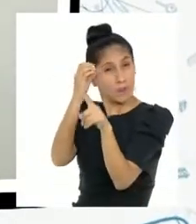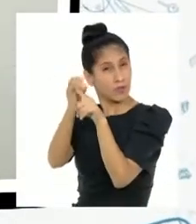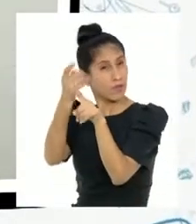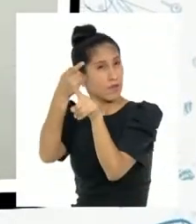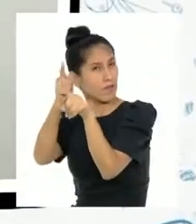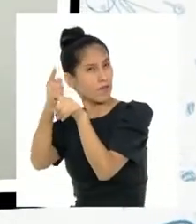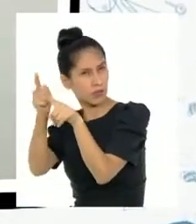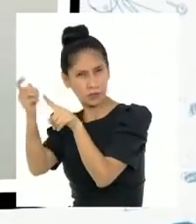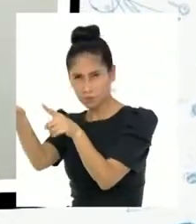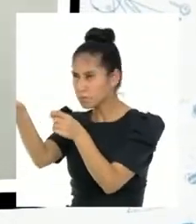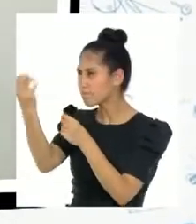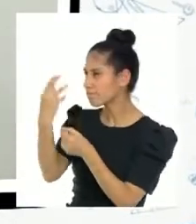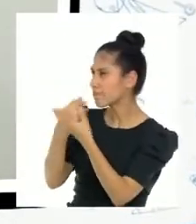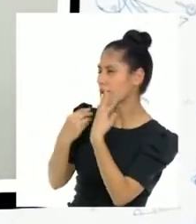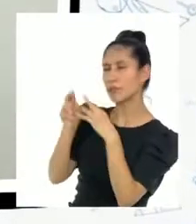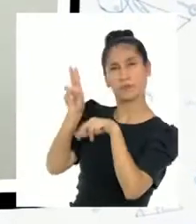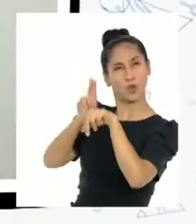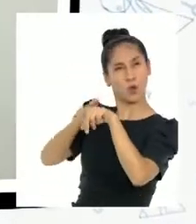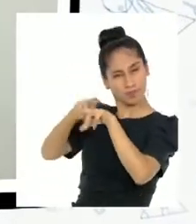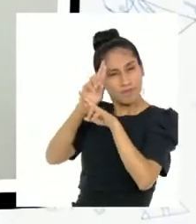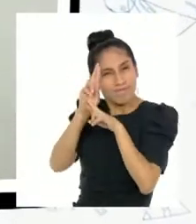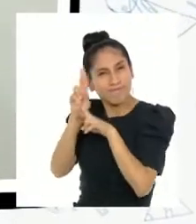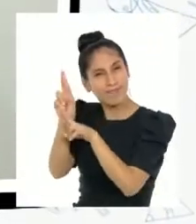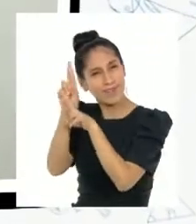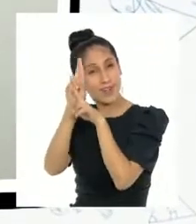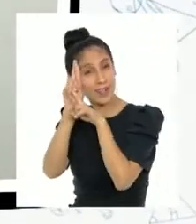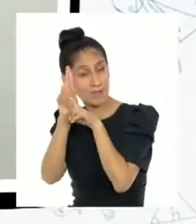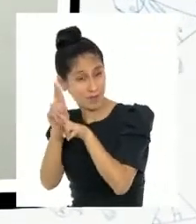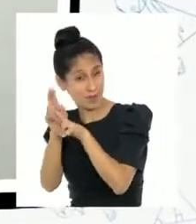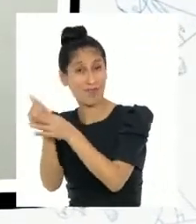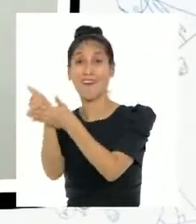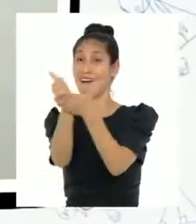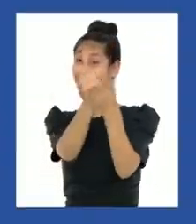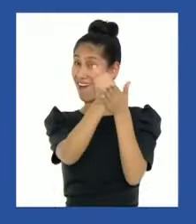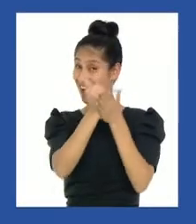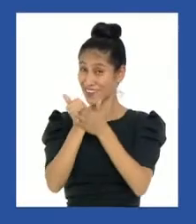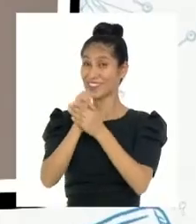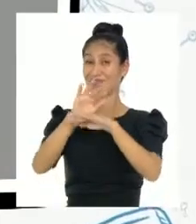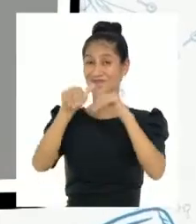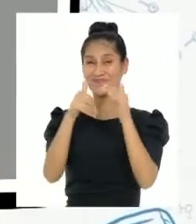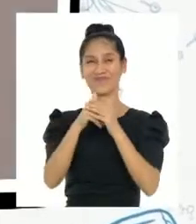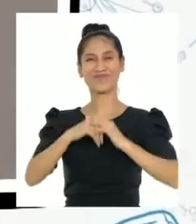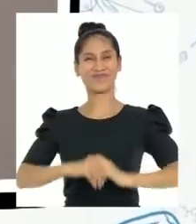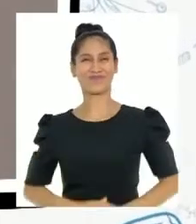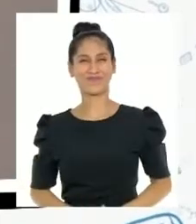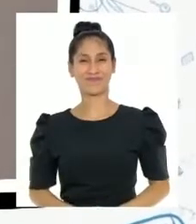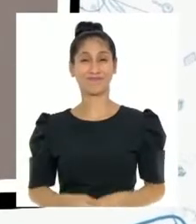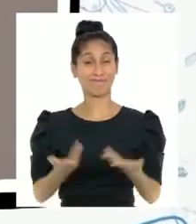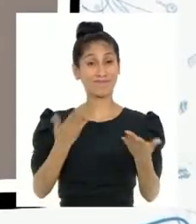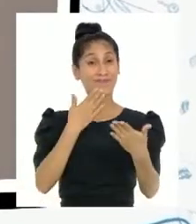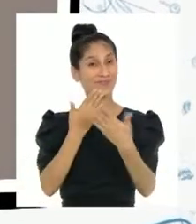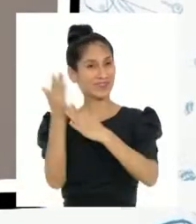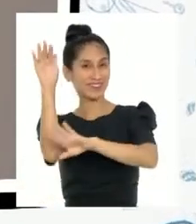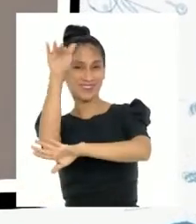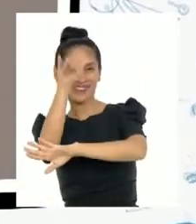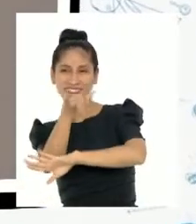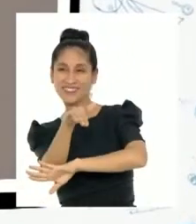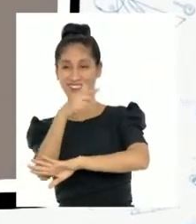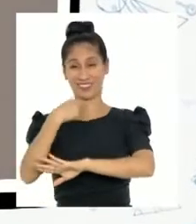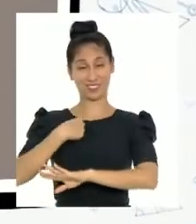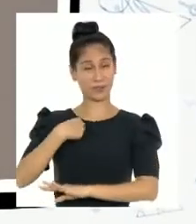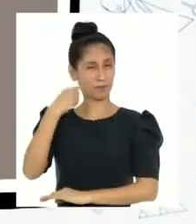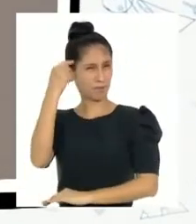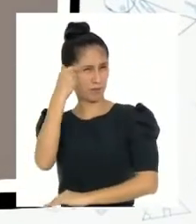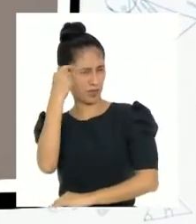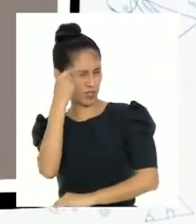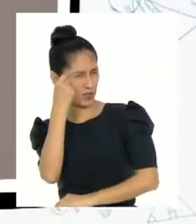mucho respeto y eso creo que es lo principal en una sociedad y en cada uno de nosotros. Buenas tardes. Yo creo que la mejor